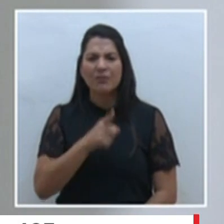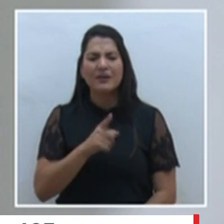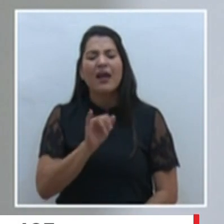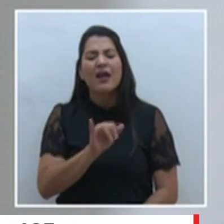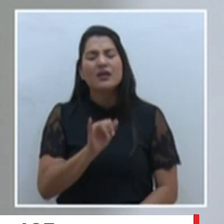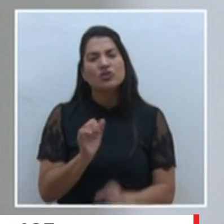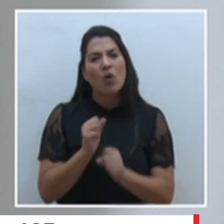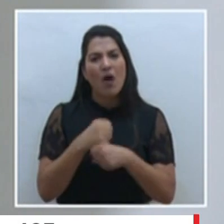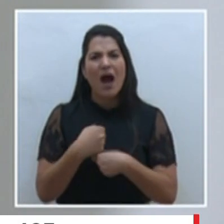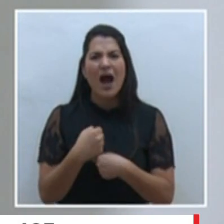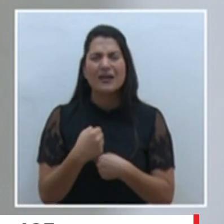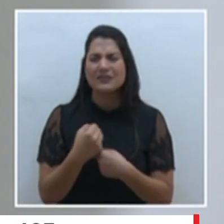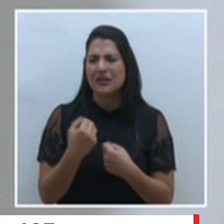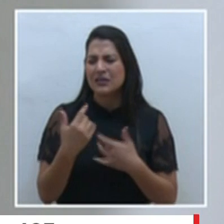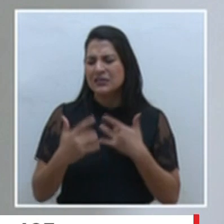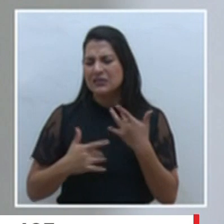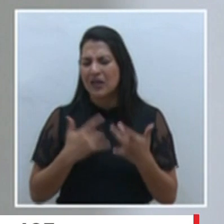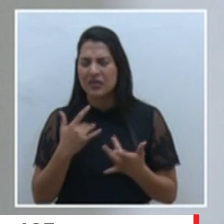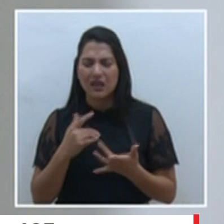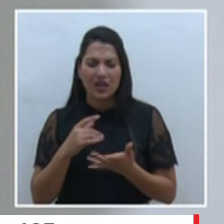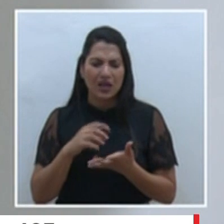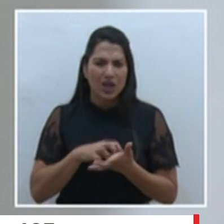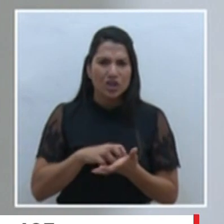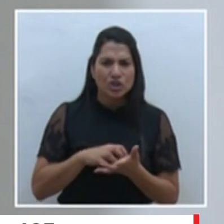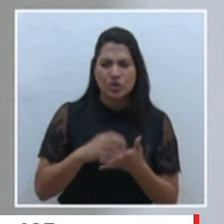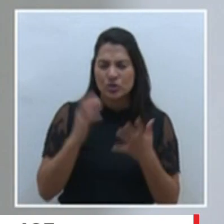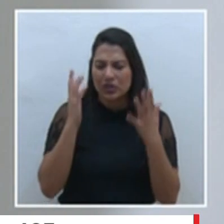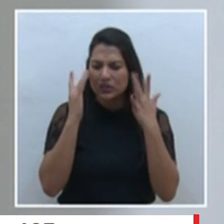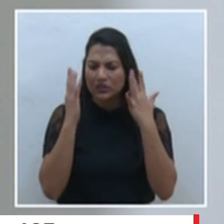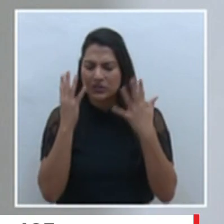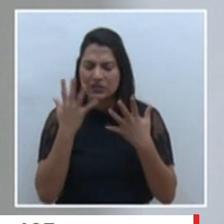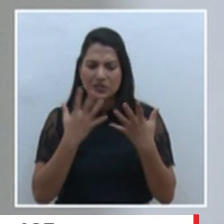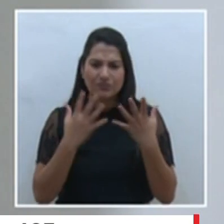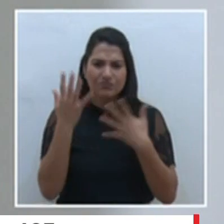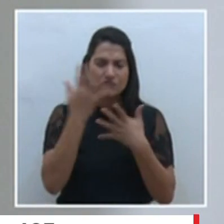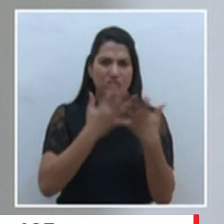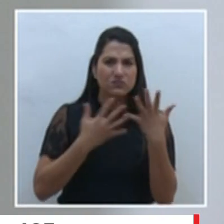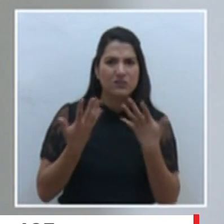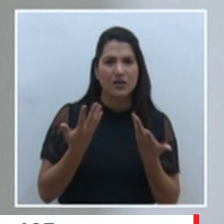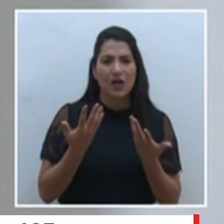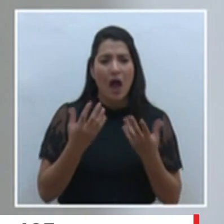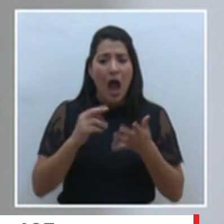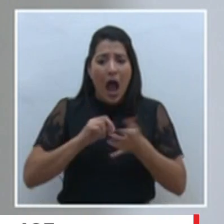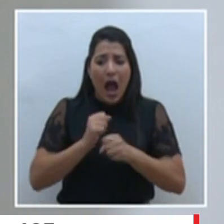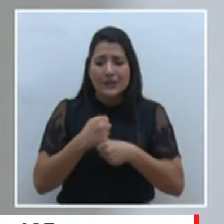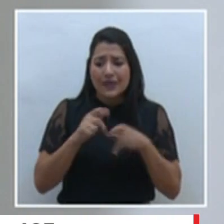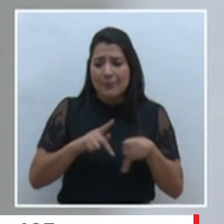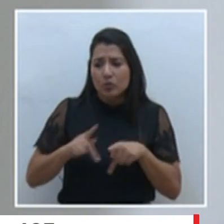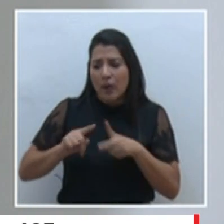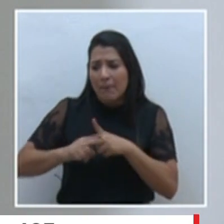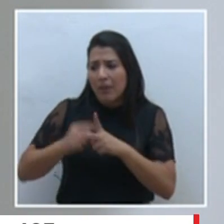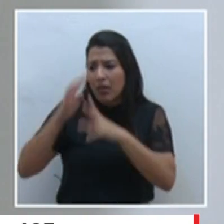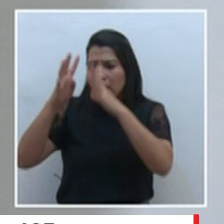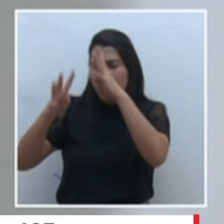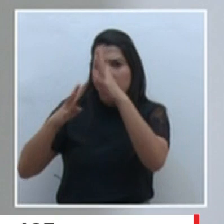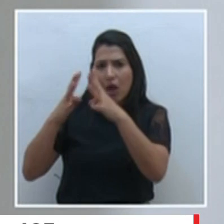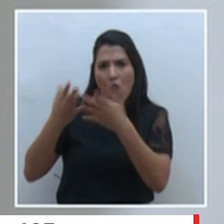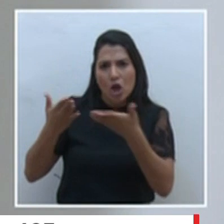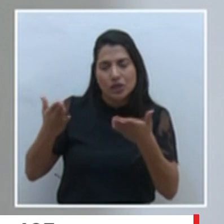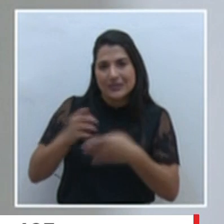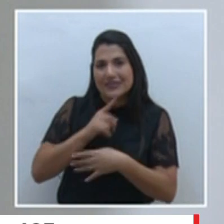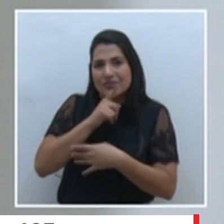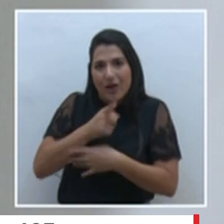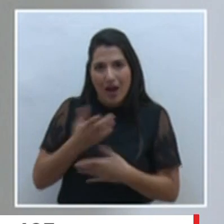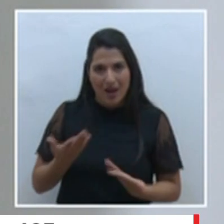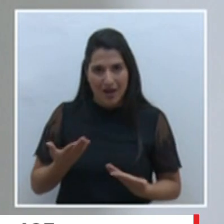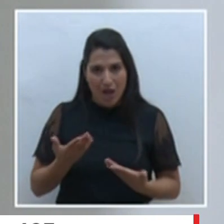un montón de zozobra, de asuntos, de especulaciones, de, no sé, o sea,